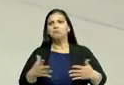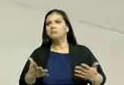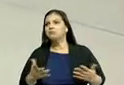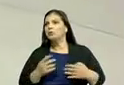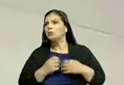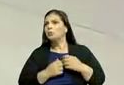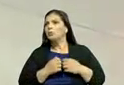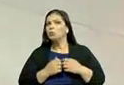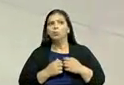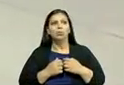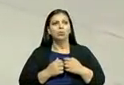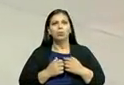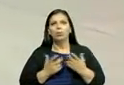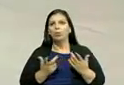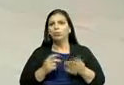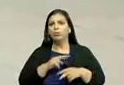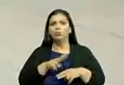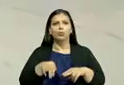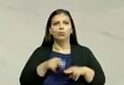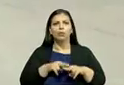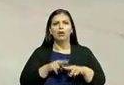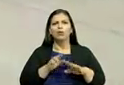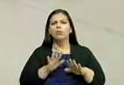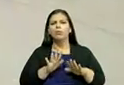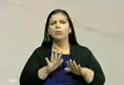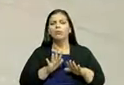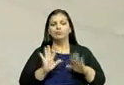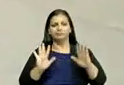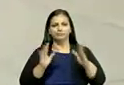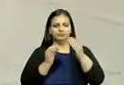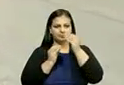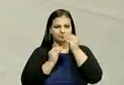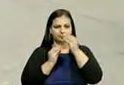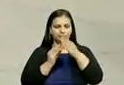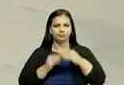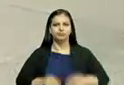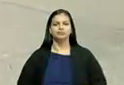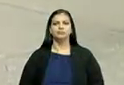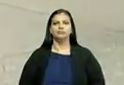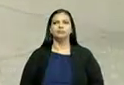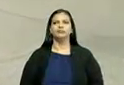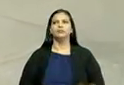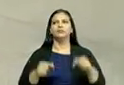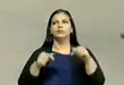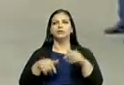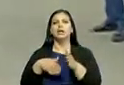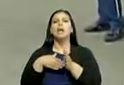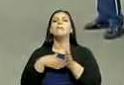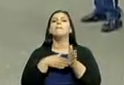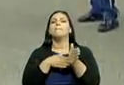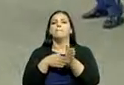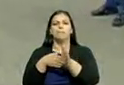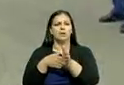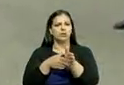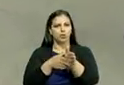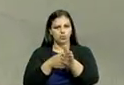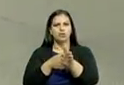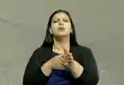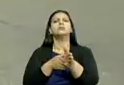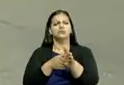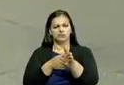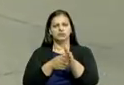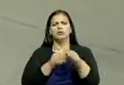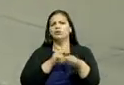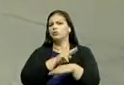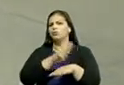en este sitio es importante recordarles que el sistema masivo de transportación metrovía está elaborando